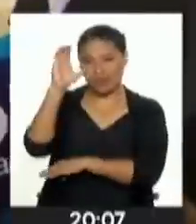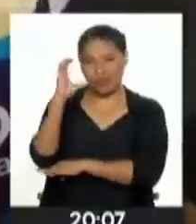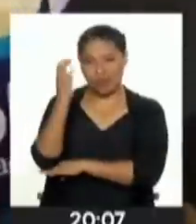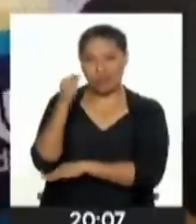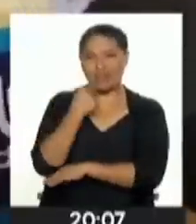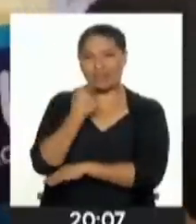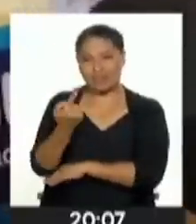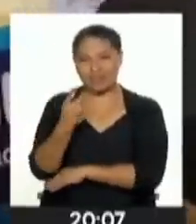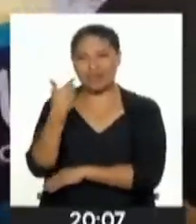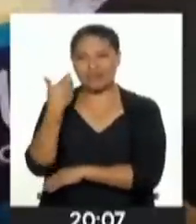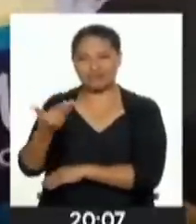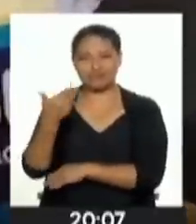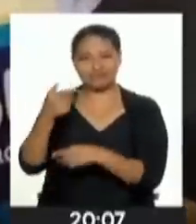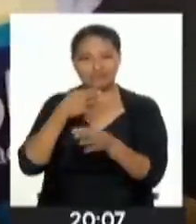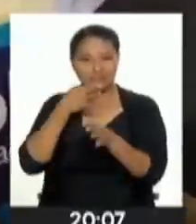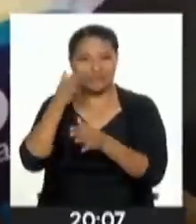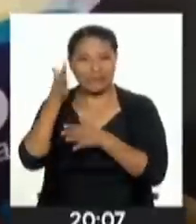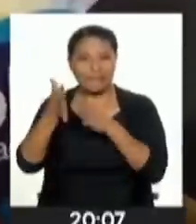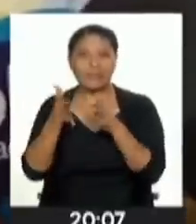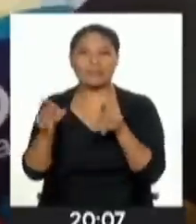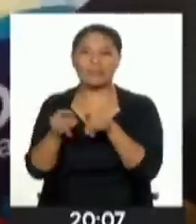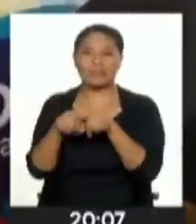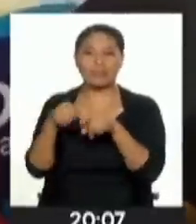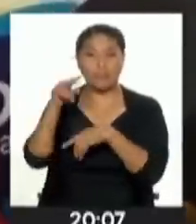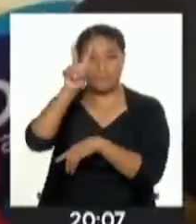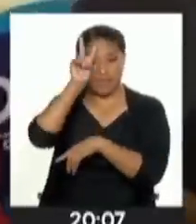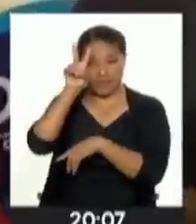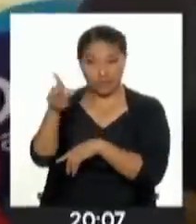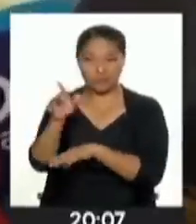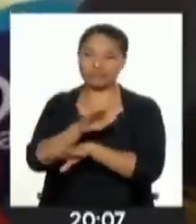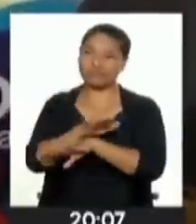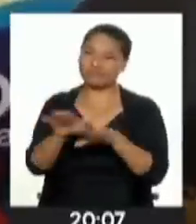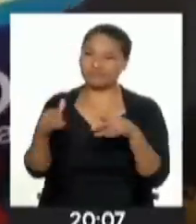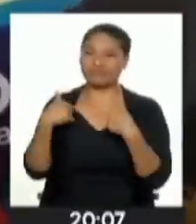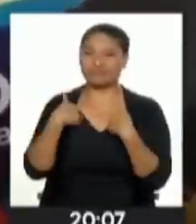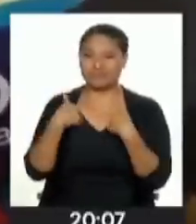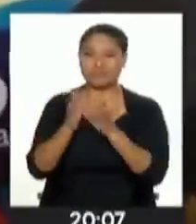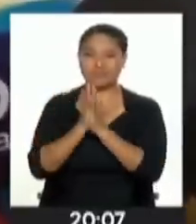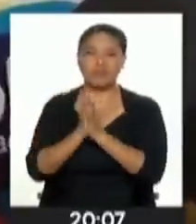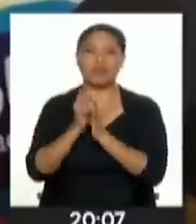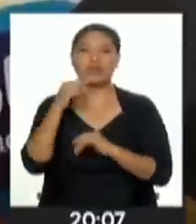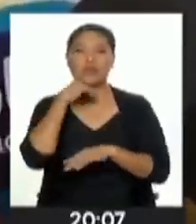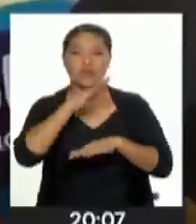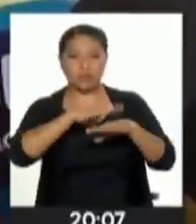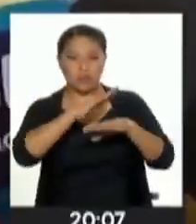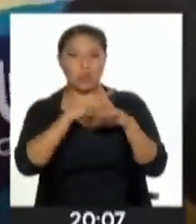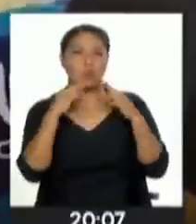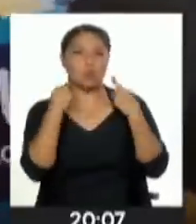responder a estos altos intereses. Pero más allá de este impasse que ya estamos acostumbrados, en el caso del señor Petro, la reunión ha sido constructiva.